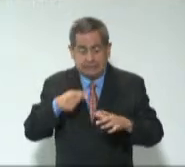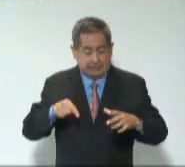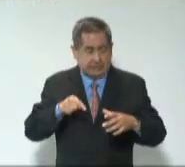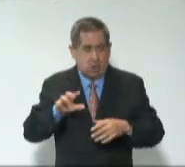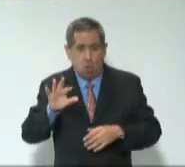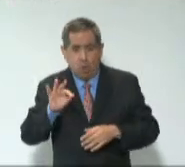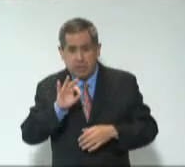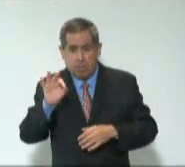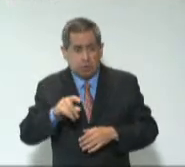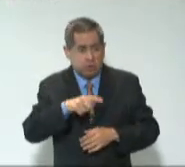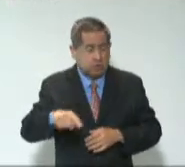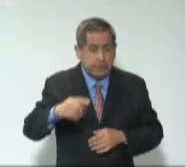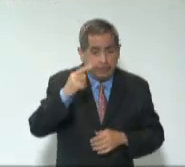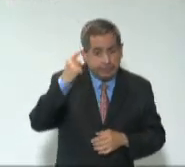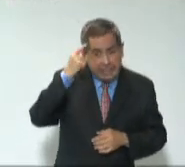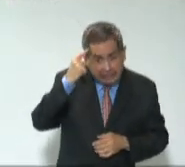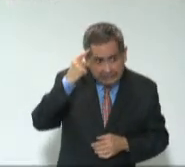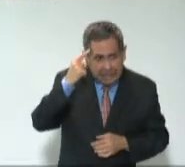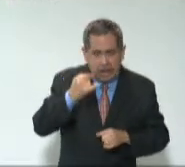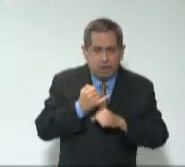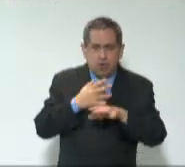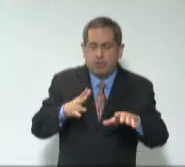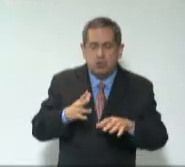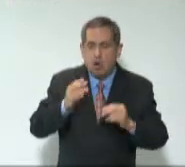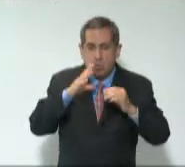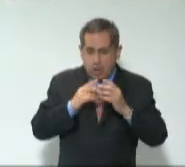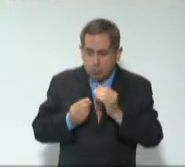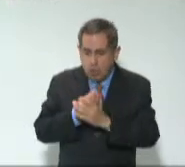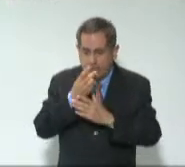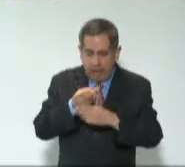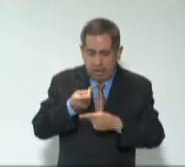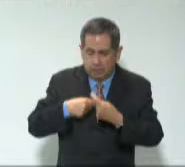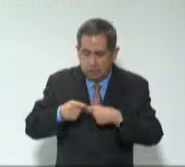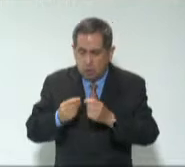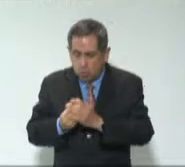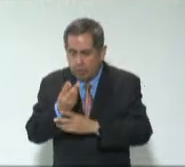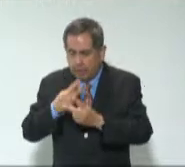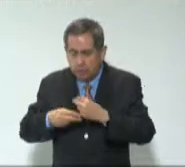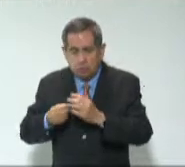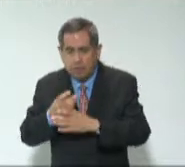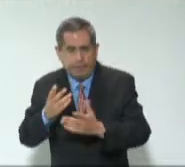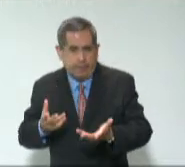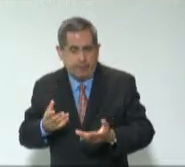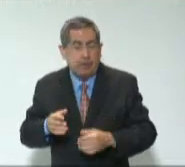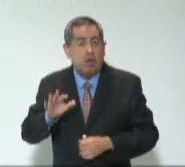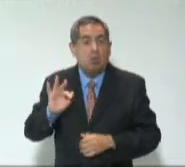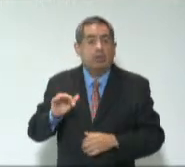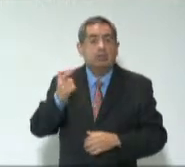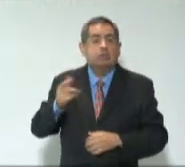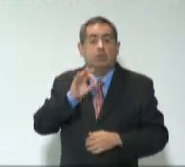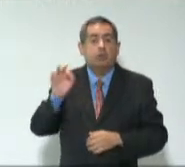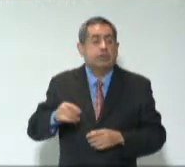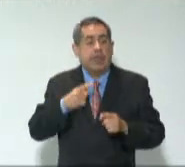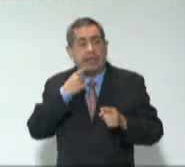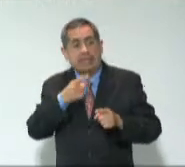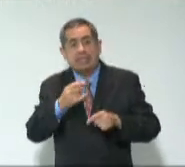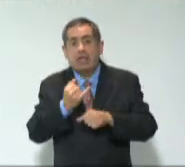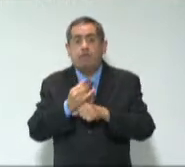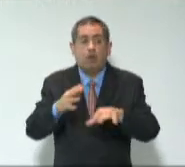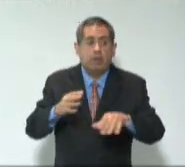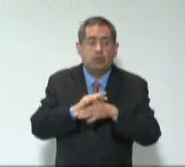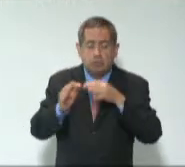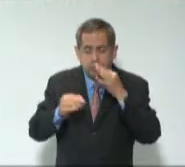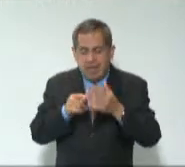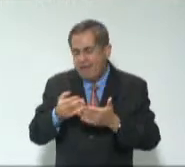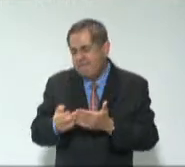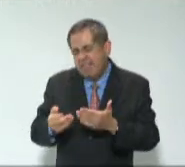cree que la información no Se está actualizando correctamente 47 por sostiene que la información publicada es